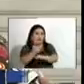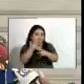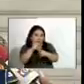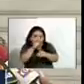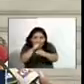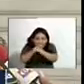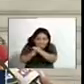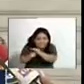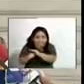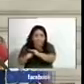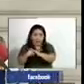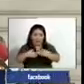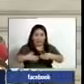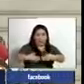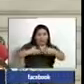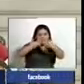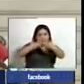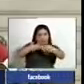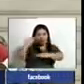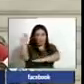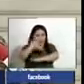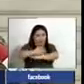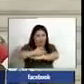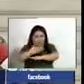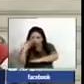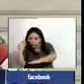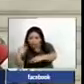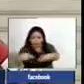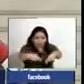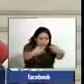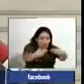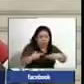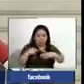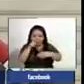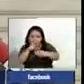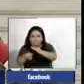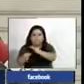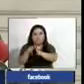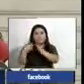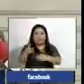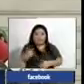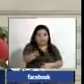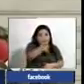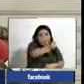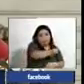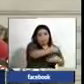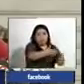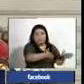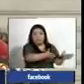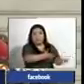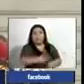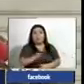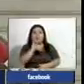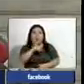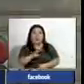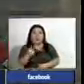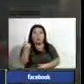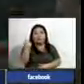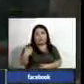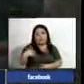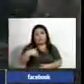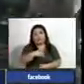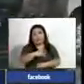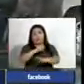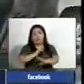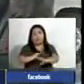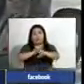cruzar la frontera que se ha puesto a disposición de las autoridades. Francis Merino Monroy, ministro de la